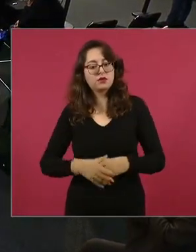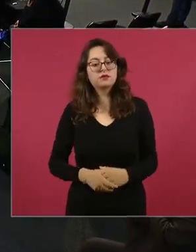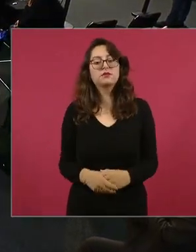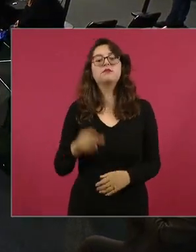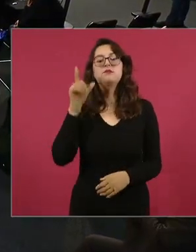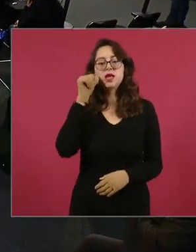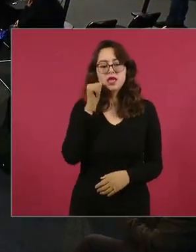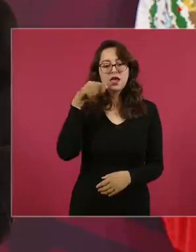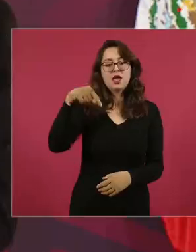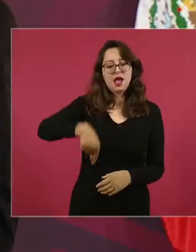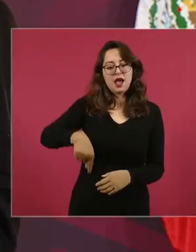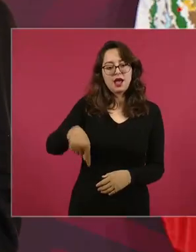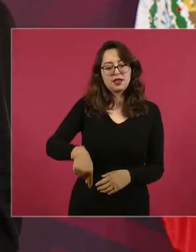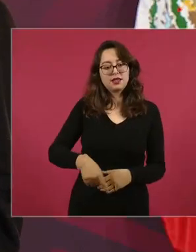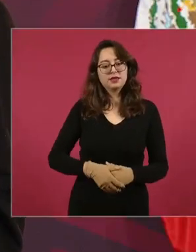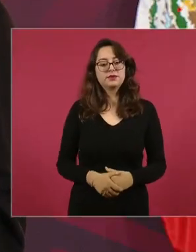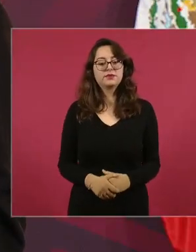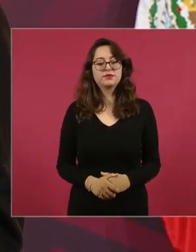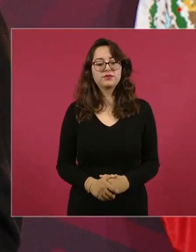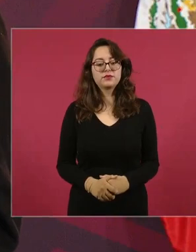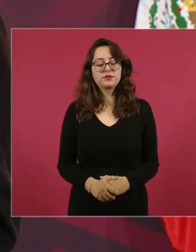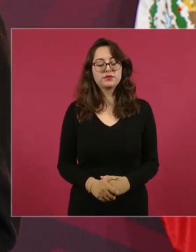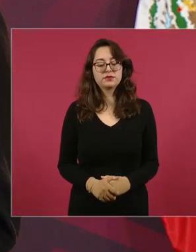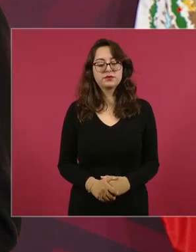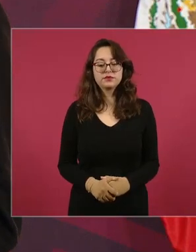mañana aquí. Mañana,